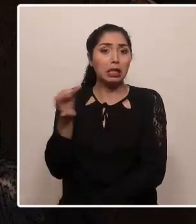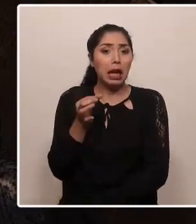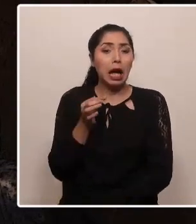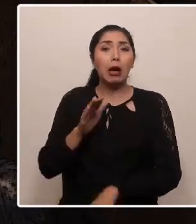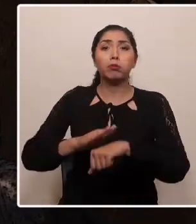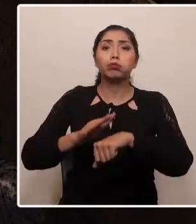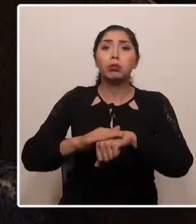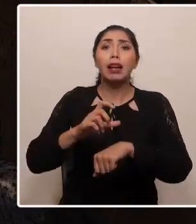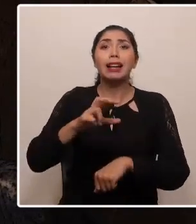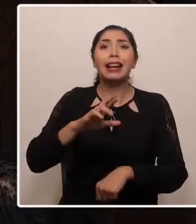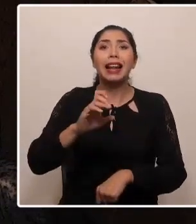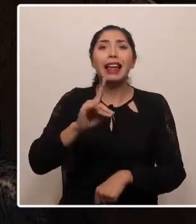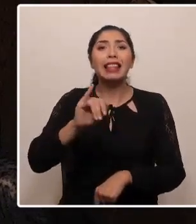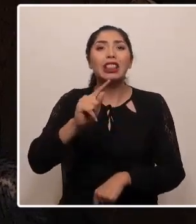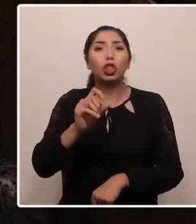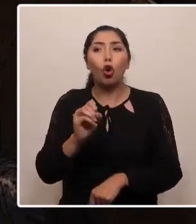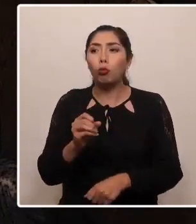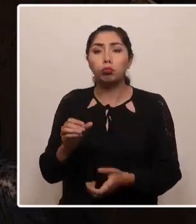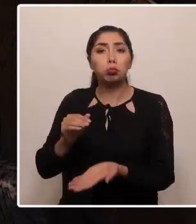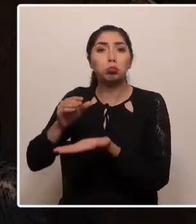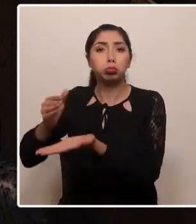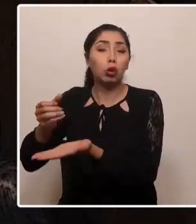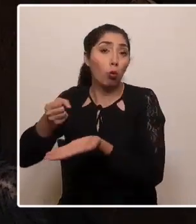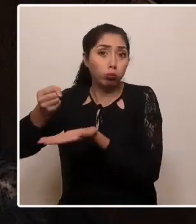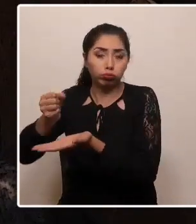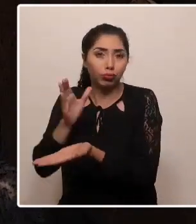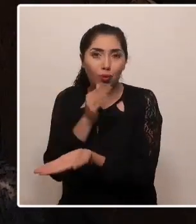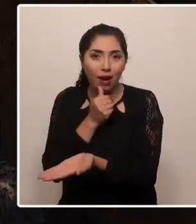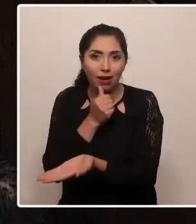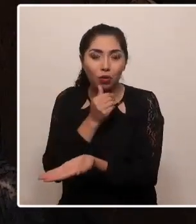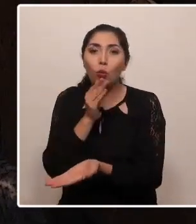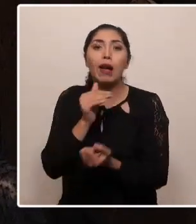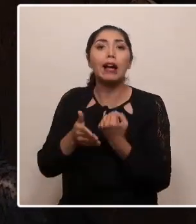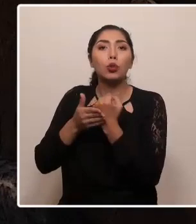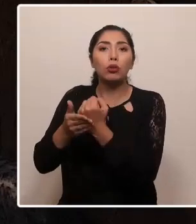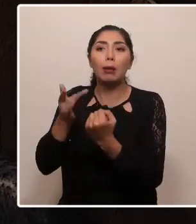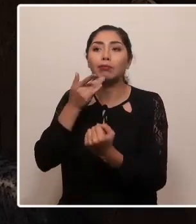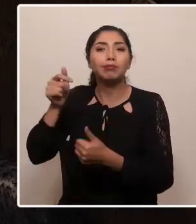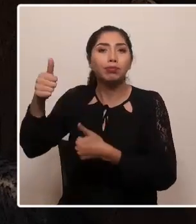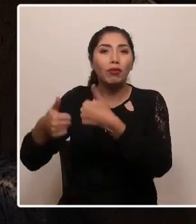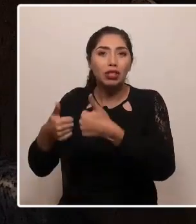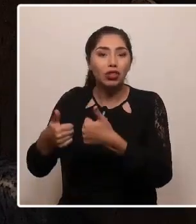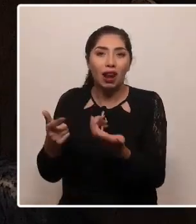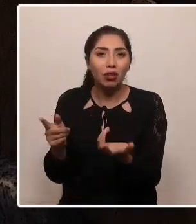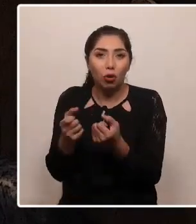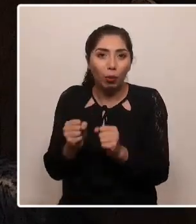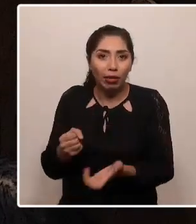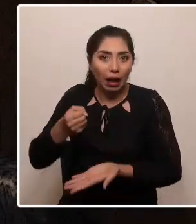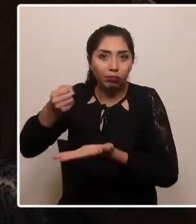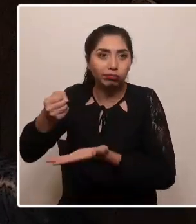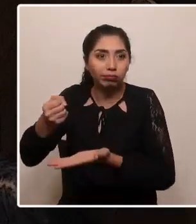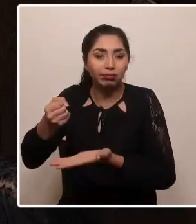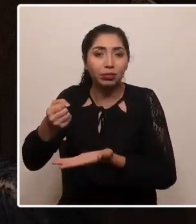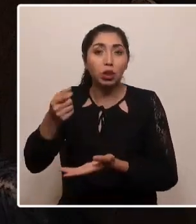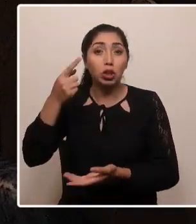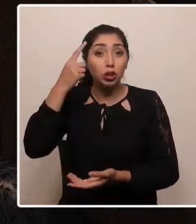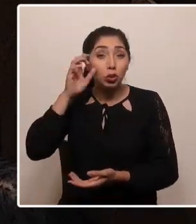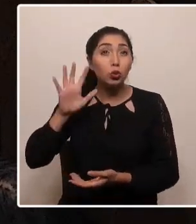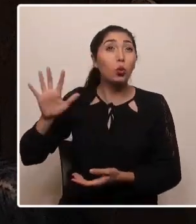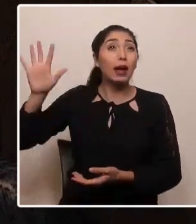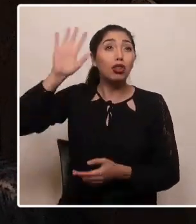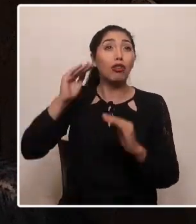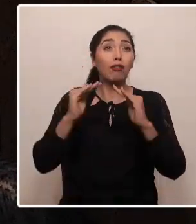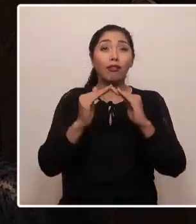tener discapacidad y que tampoco recibía ayuda estatal por ser profesional. Su sueño de la vivienda digna desapareció entre trámite y